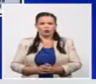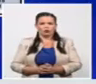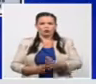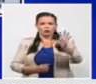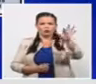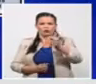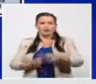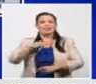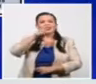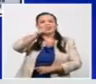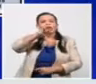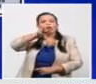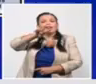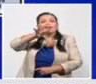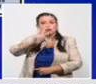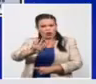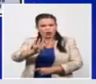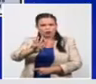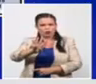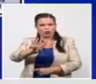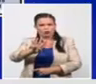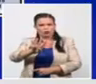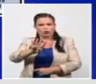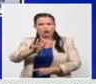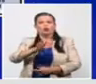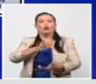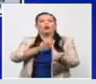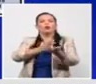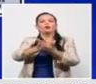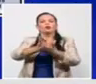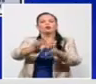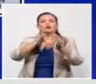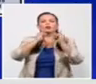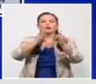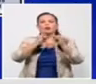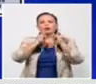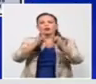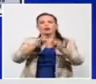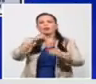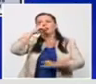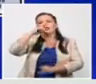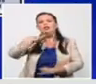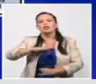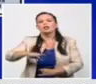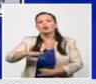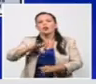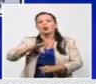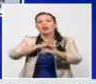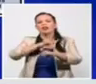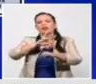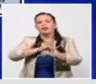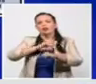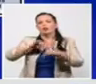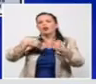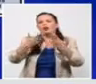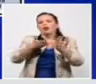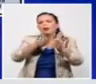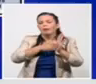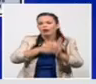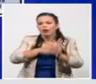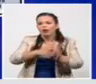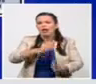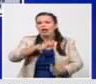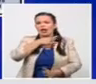124 han reportado casos pediátricos durante el mes de enero. Yo estoy analizando mes de enero, porque ha sido